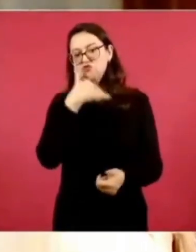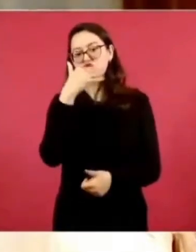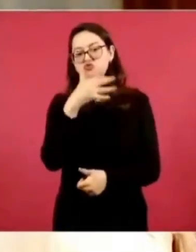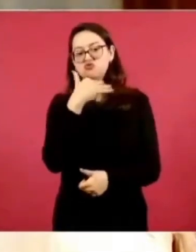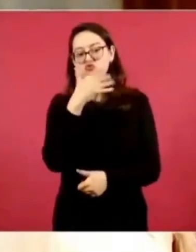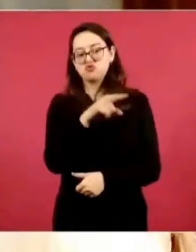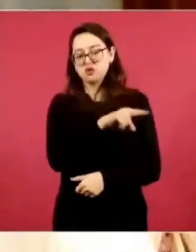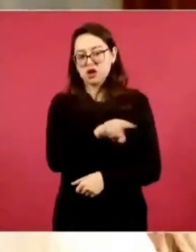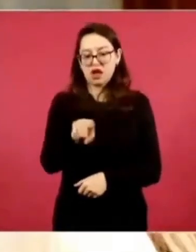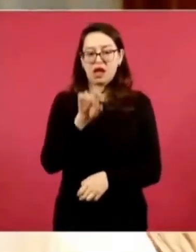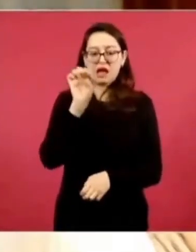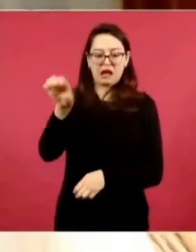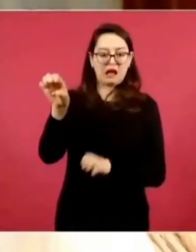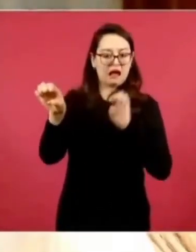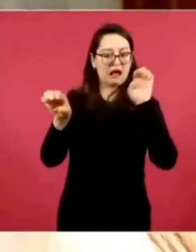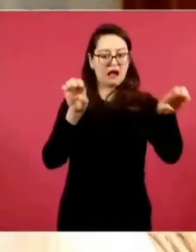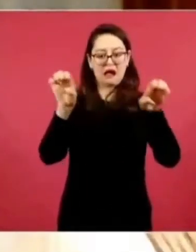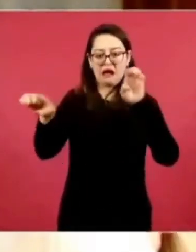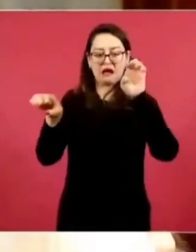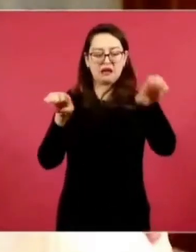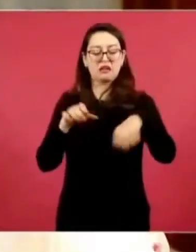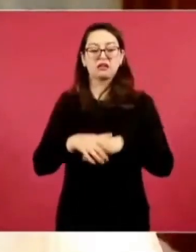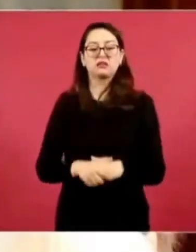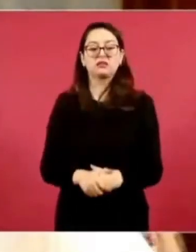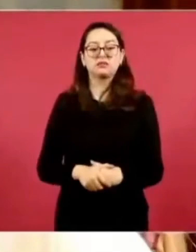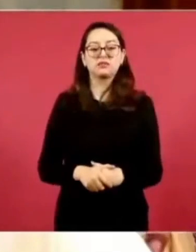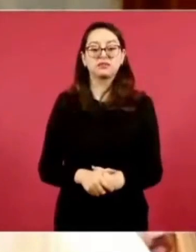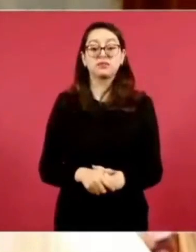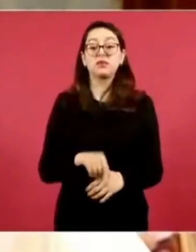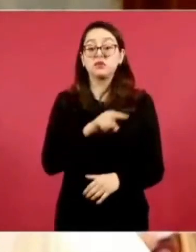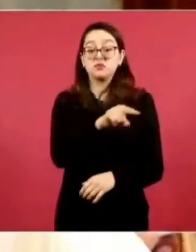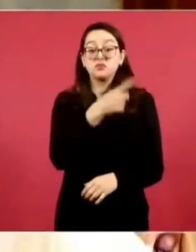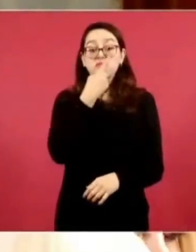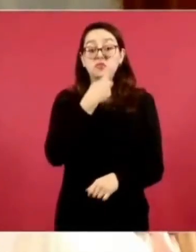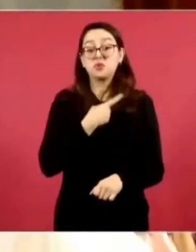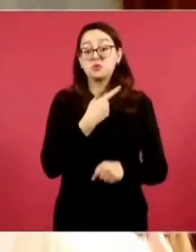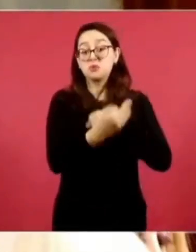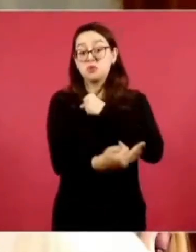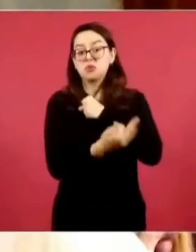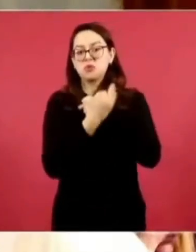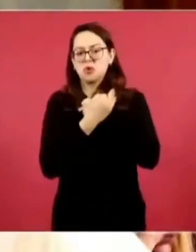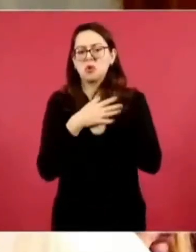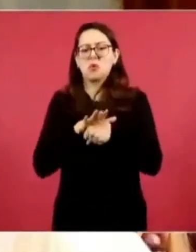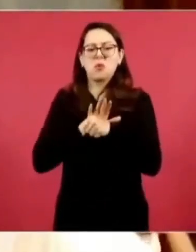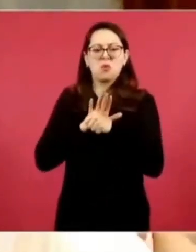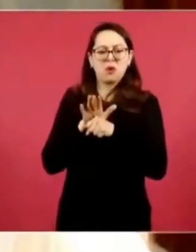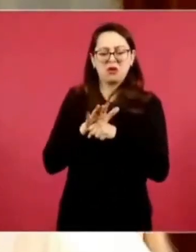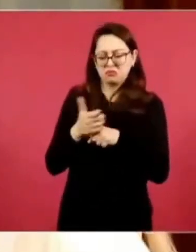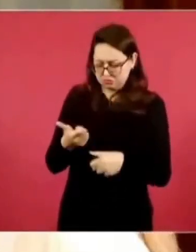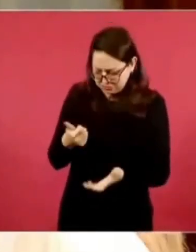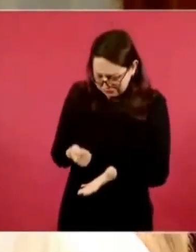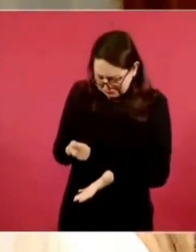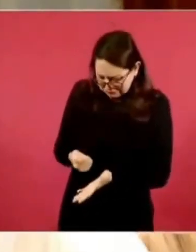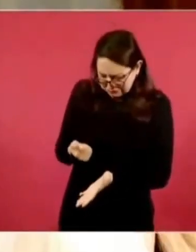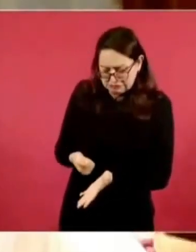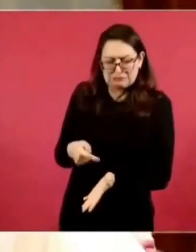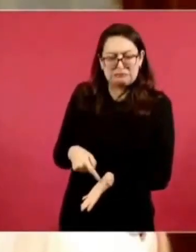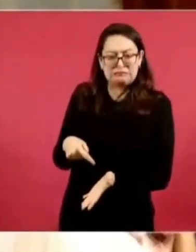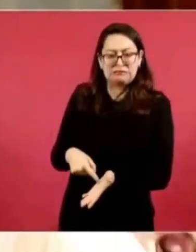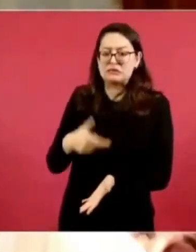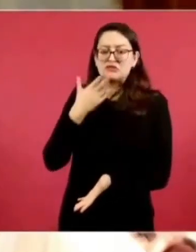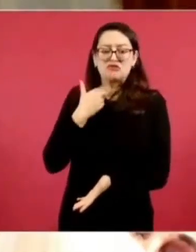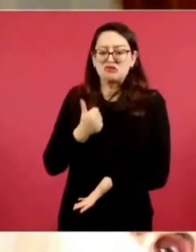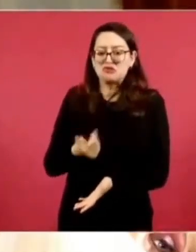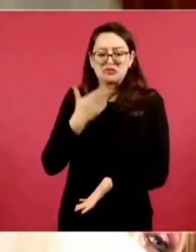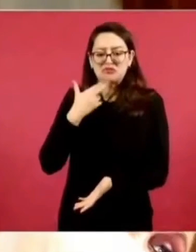engañan a los compañeros. A mí me dijeron, te vamos a dar medidas extraordinarias. Las medidas extraordinarias no es un botón que no sirve ni rondines bitácorados